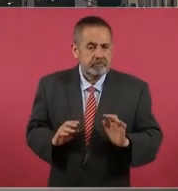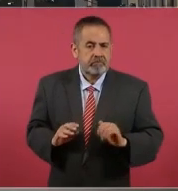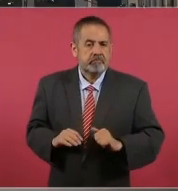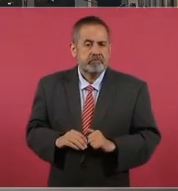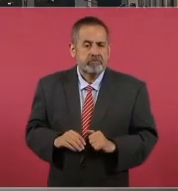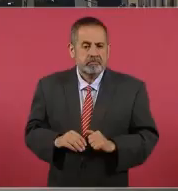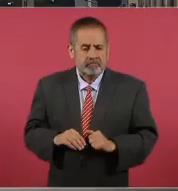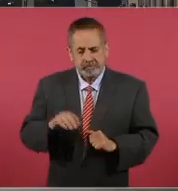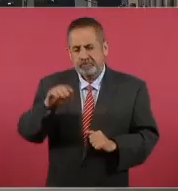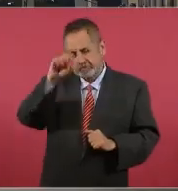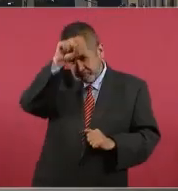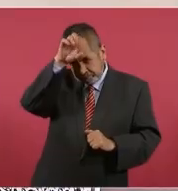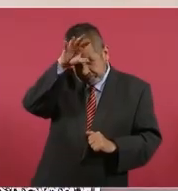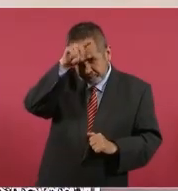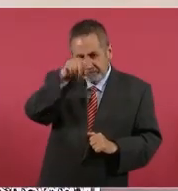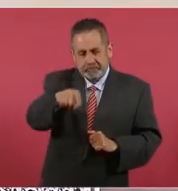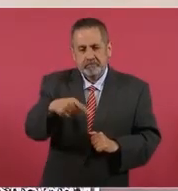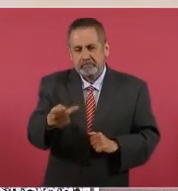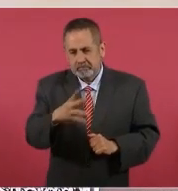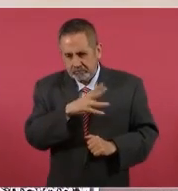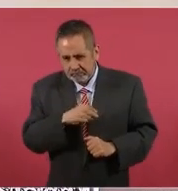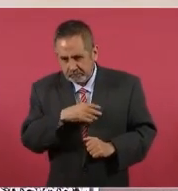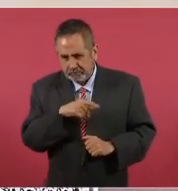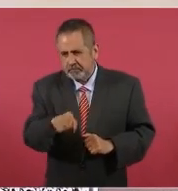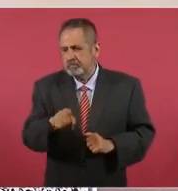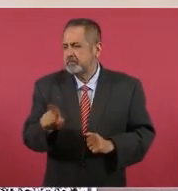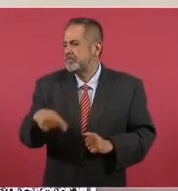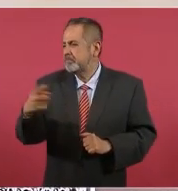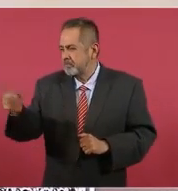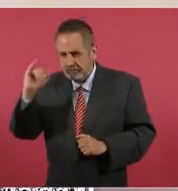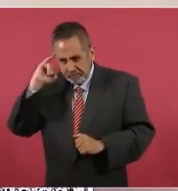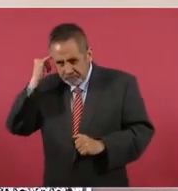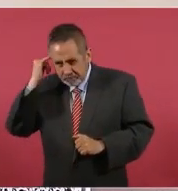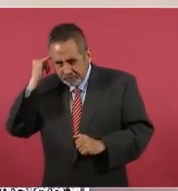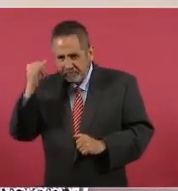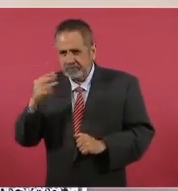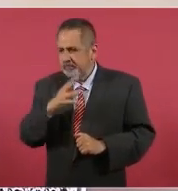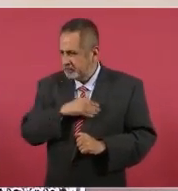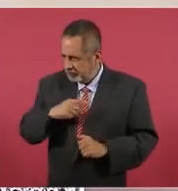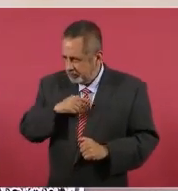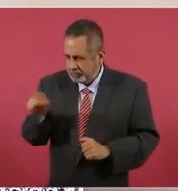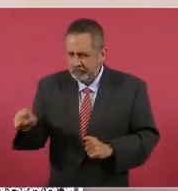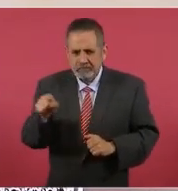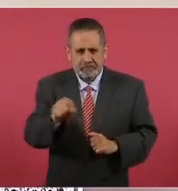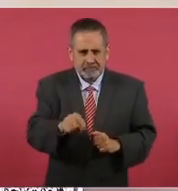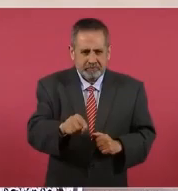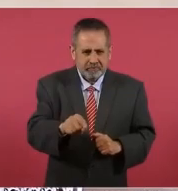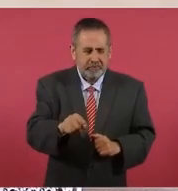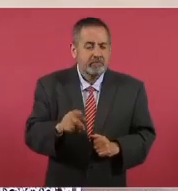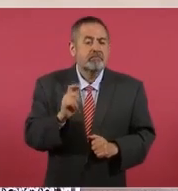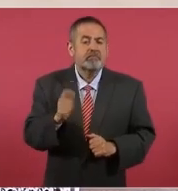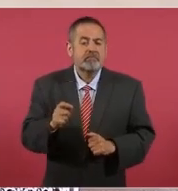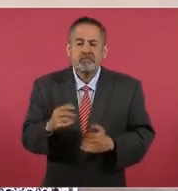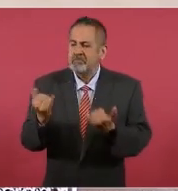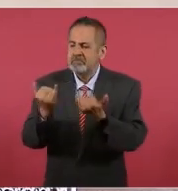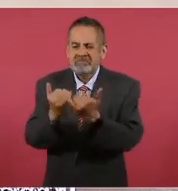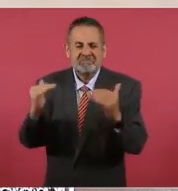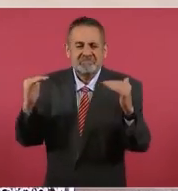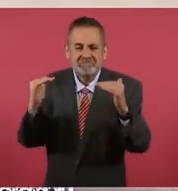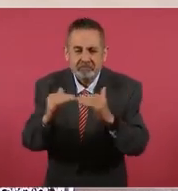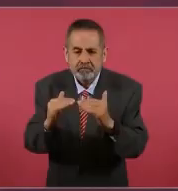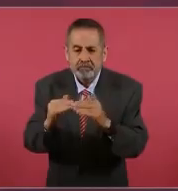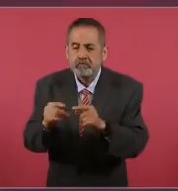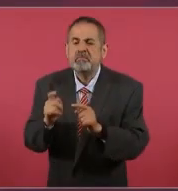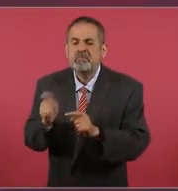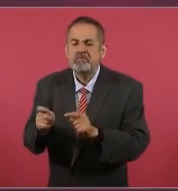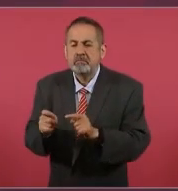el minero. Decía Morelos, que se eduque al hijo del campesino y al hijo del barretero igual que al